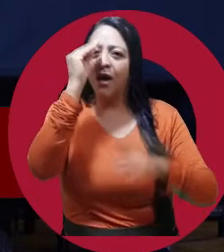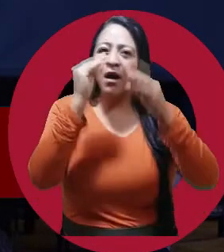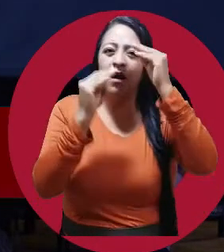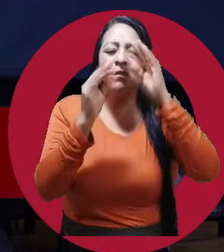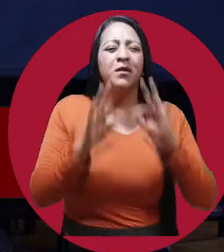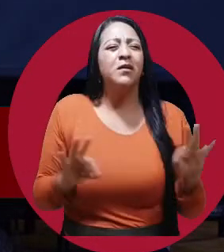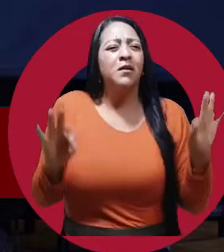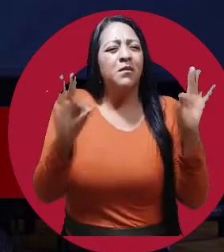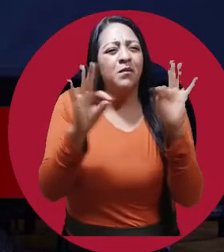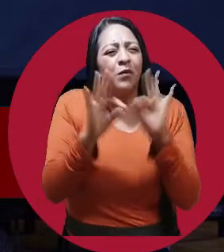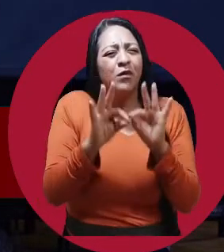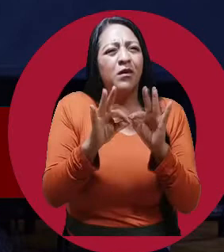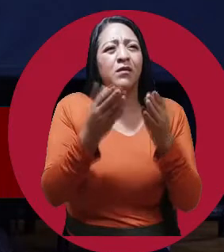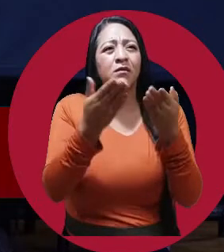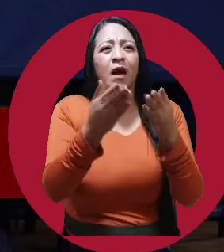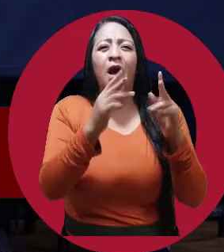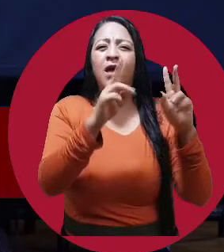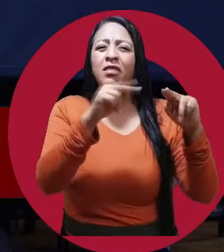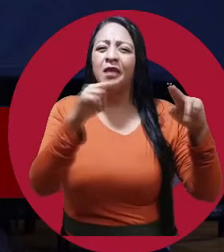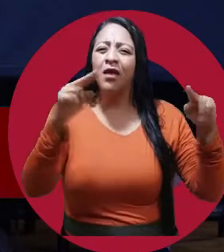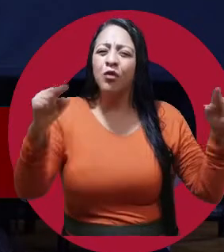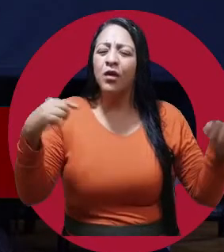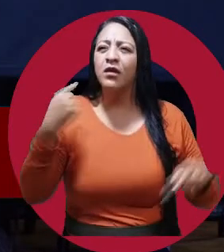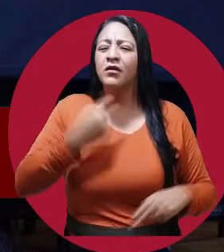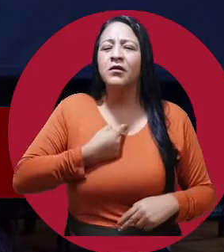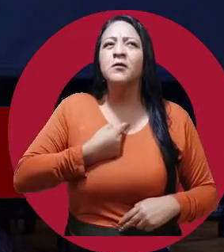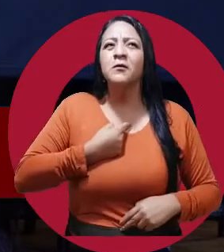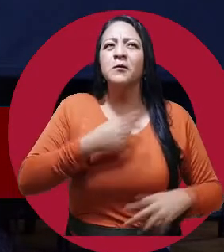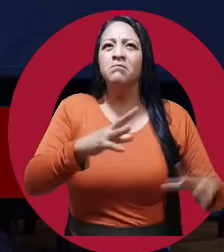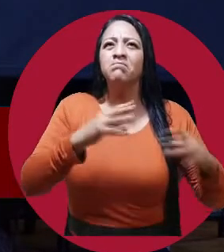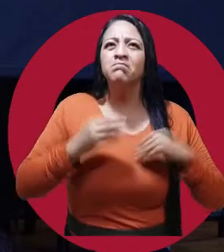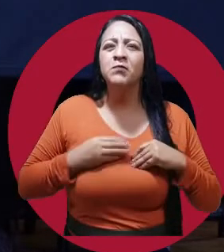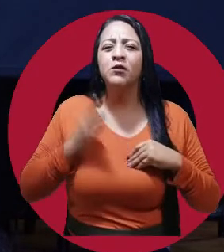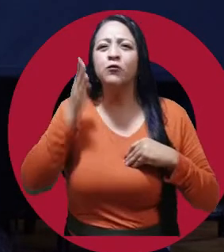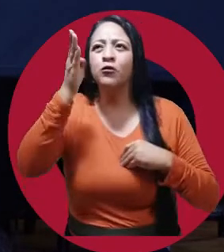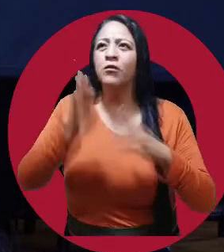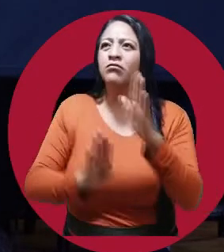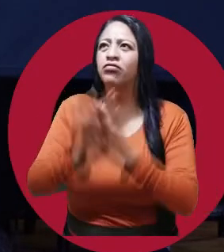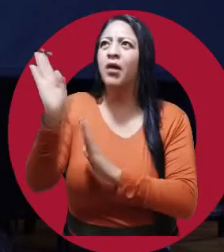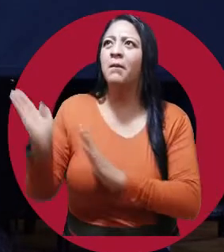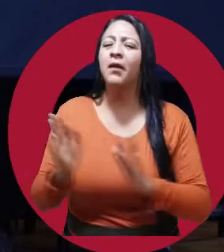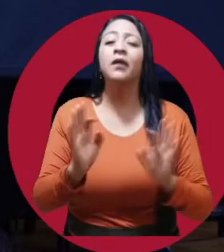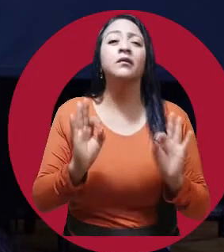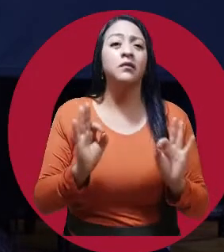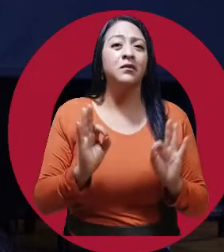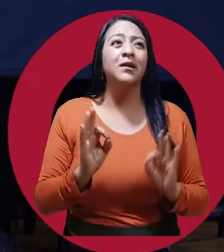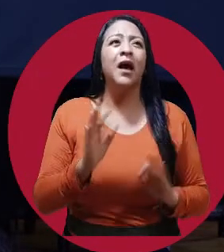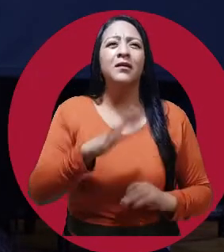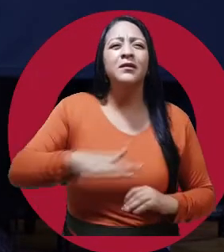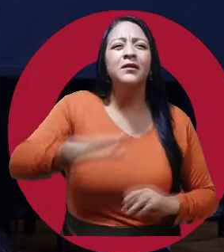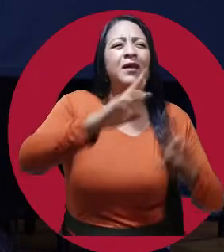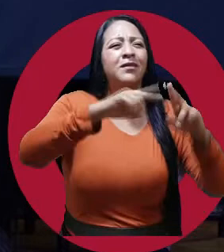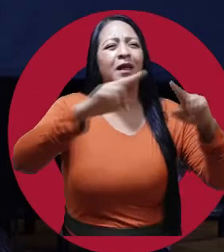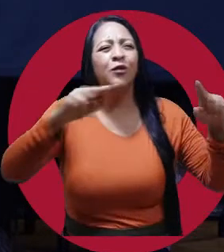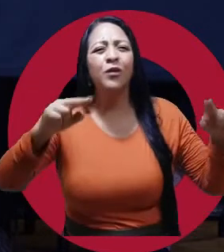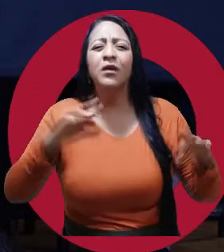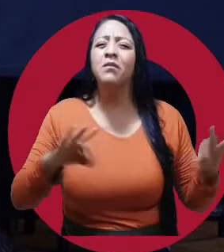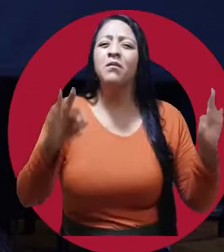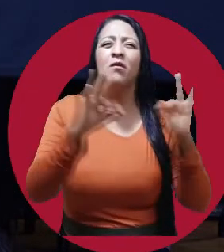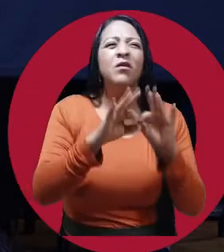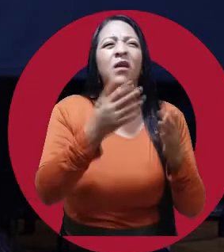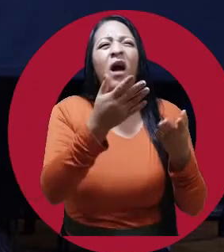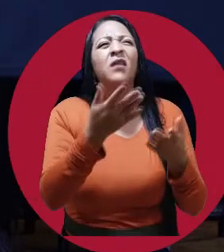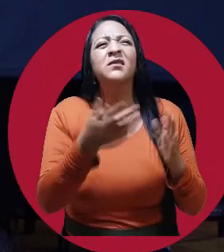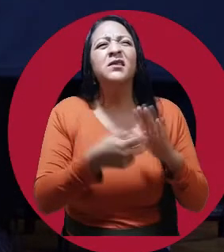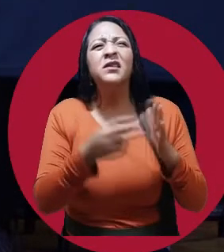a interpretar para poder planificar el futuro y poder organizarnos, porque si no estamos conscientes de lo que es nuestro territorio, lo que es la naturaleza, cuáles